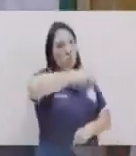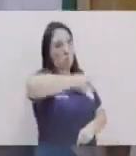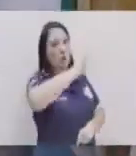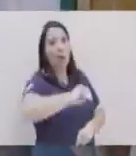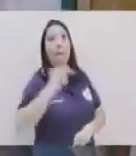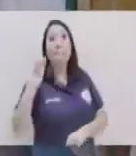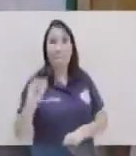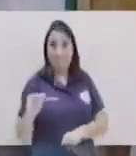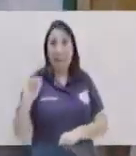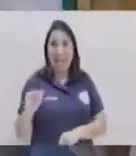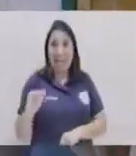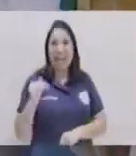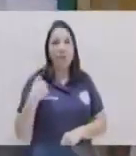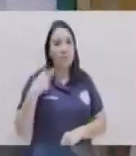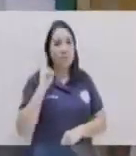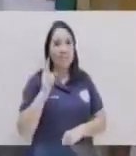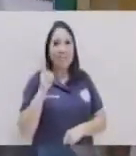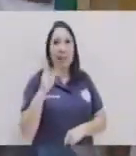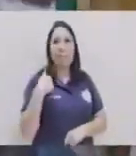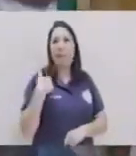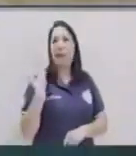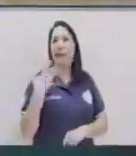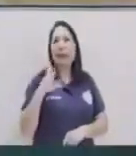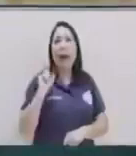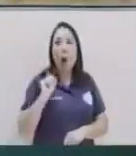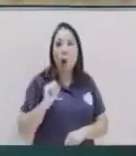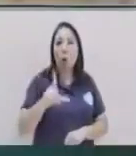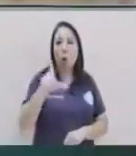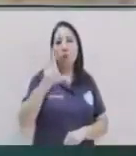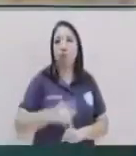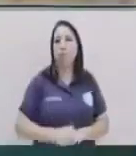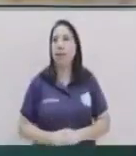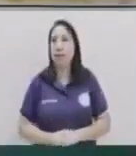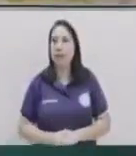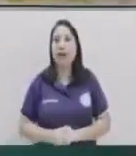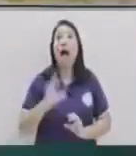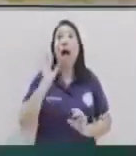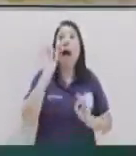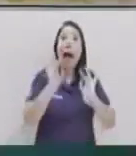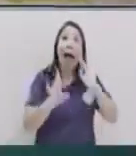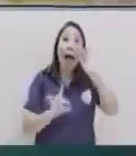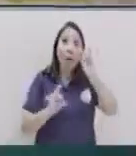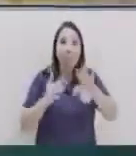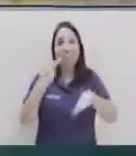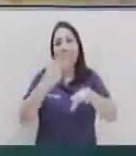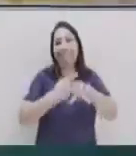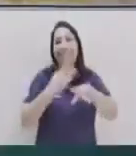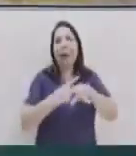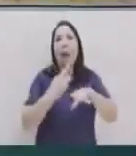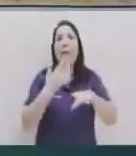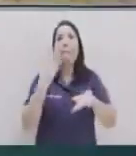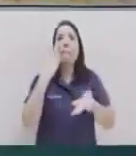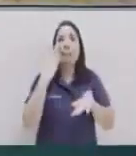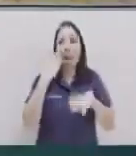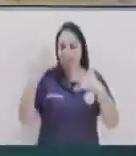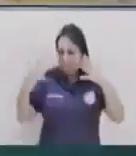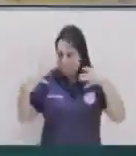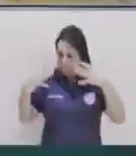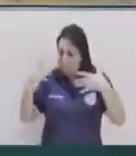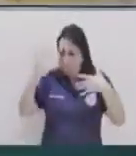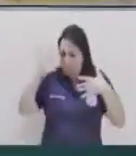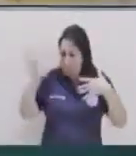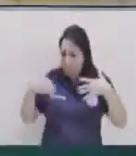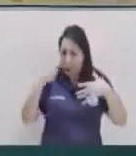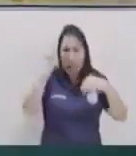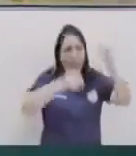tengamos en nuestro entorno. Ajá. A veces pues hay cierta llamada de atención de nuestros padres porque pintamos o dibujamos en espacios que